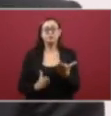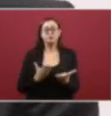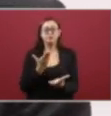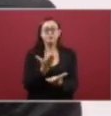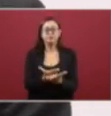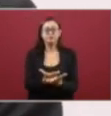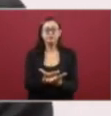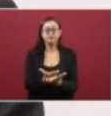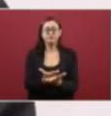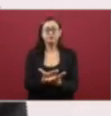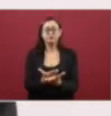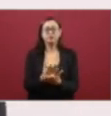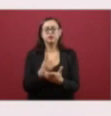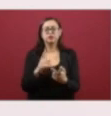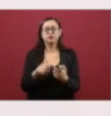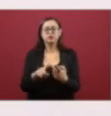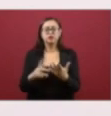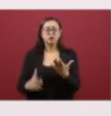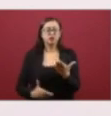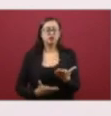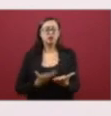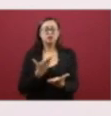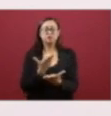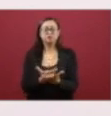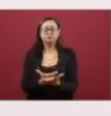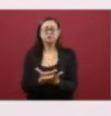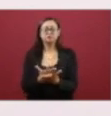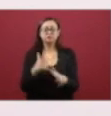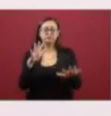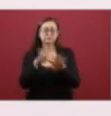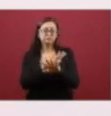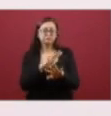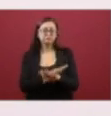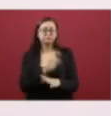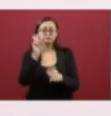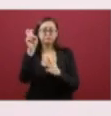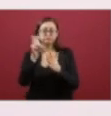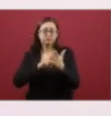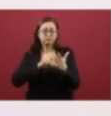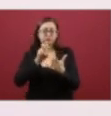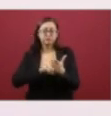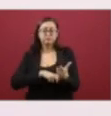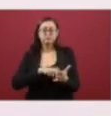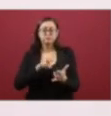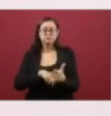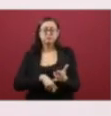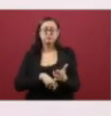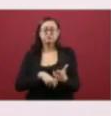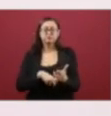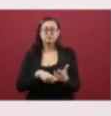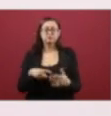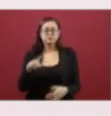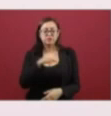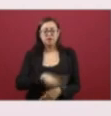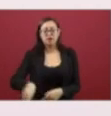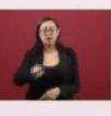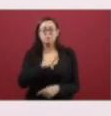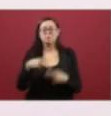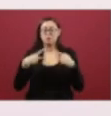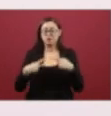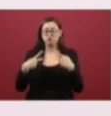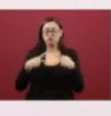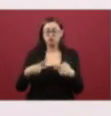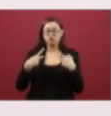fue una llegada similar y tuvo una aprobación muy alta al principio. Y entonces a estas alturas de